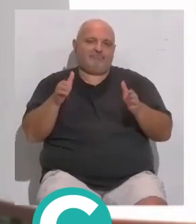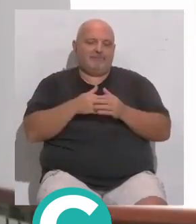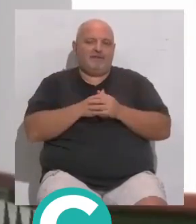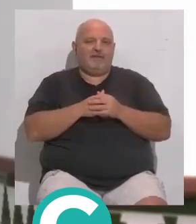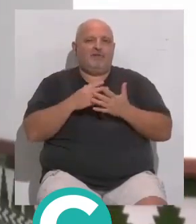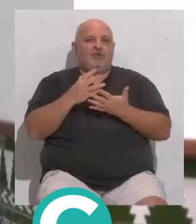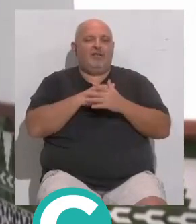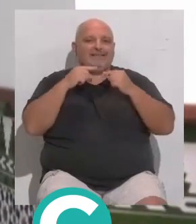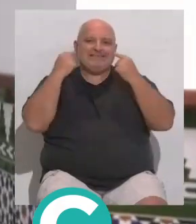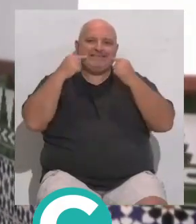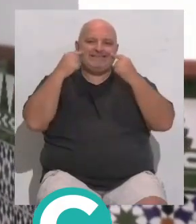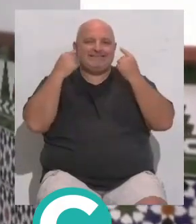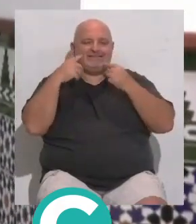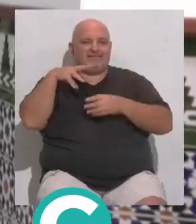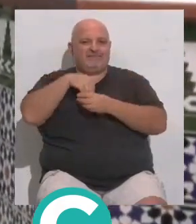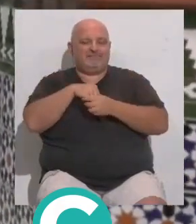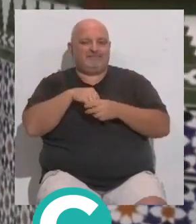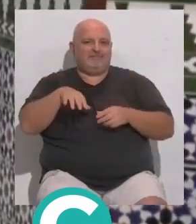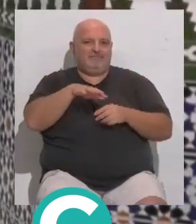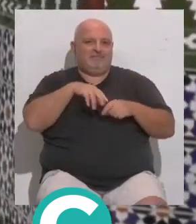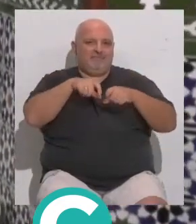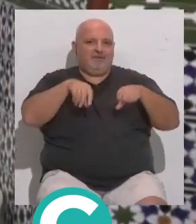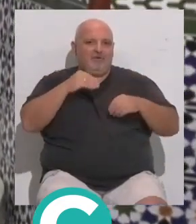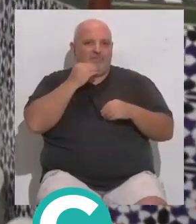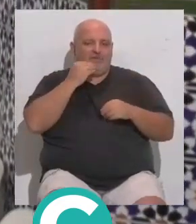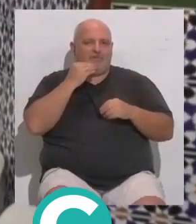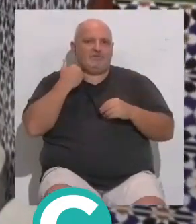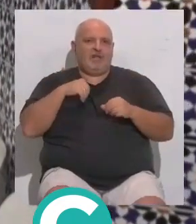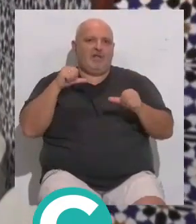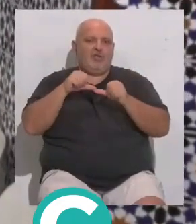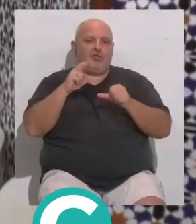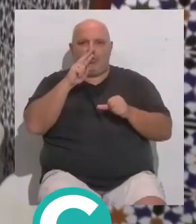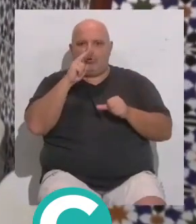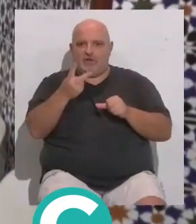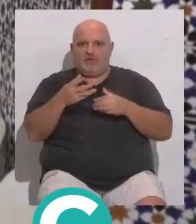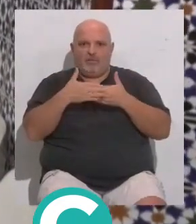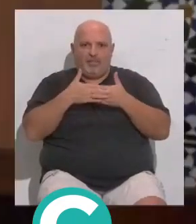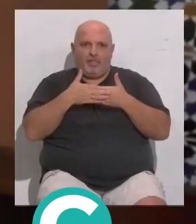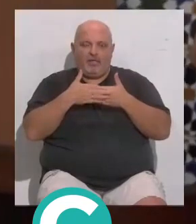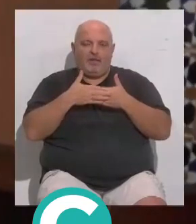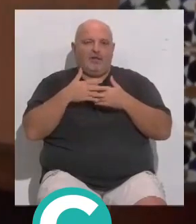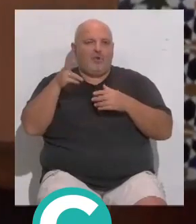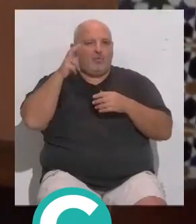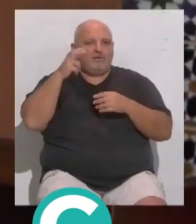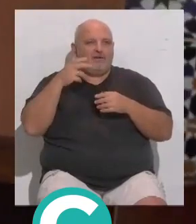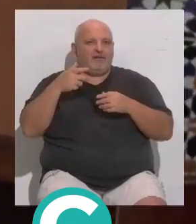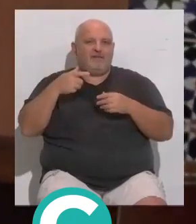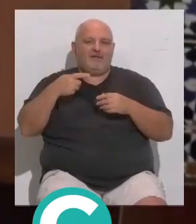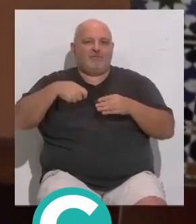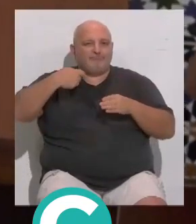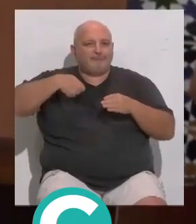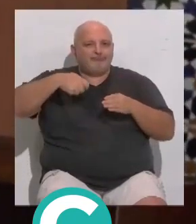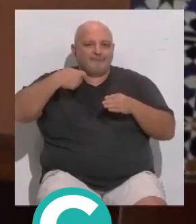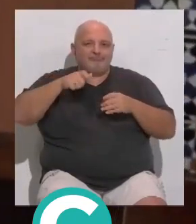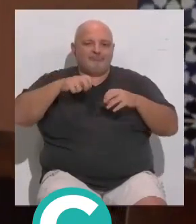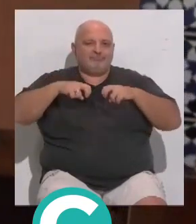Hoy todos son sonrisas en el comedor de María Arteaga. Han pasado 2 años desde que no se escuchaban los ecos de los comensales